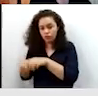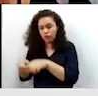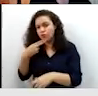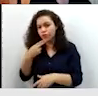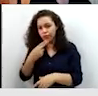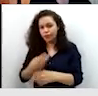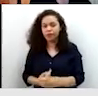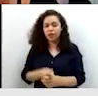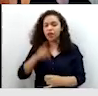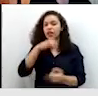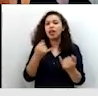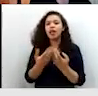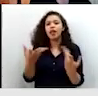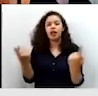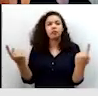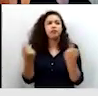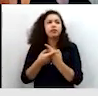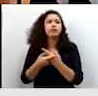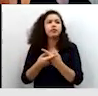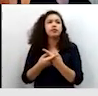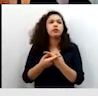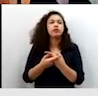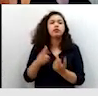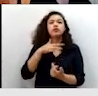la contaminación cruzada.